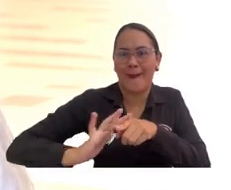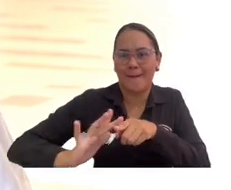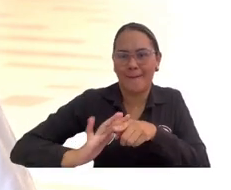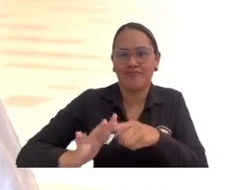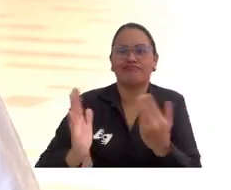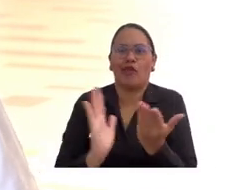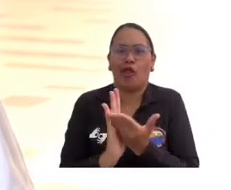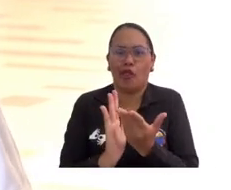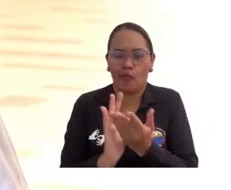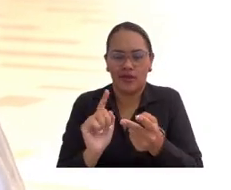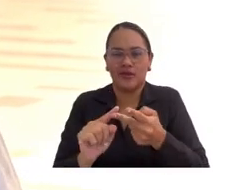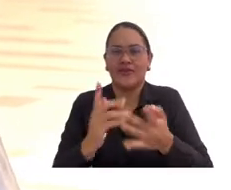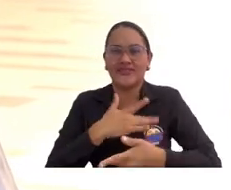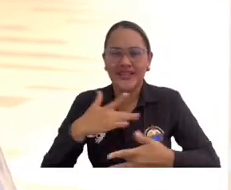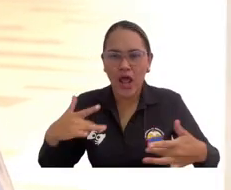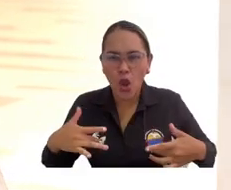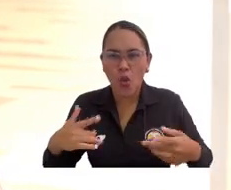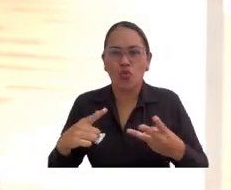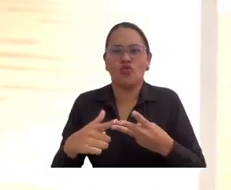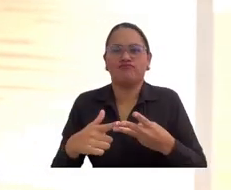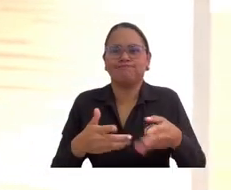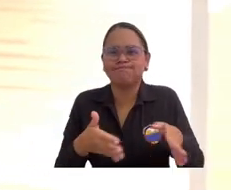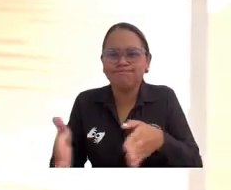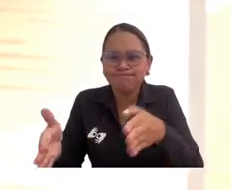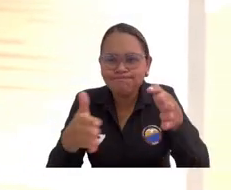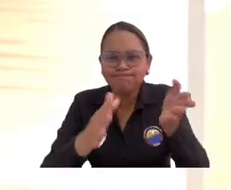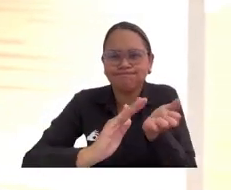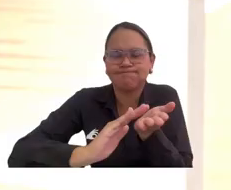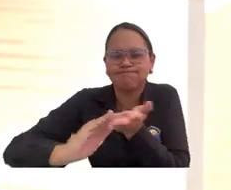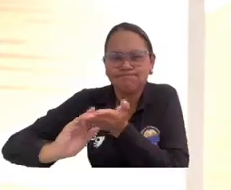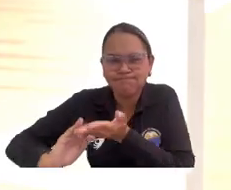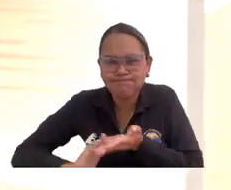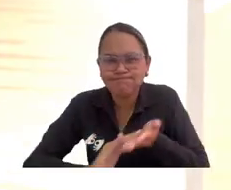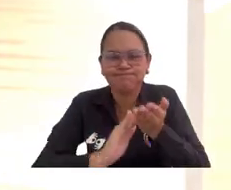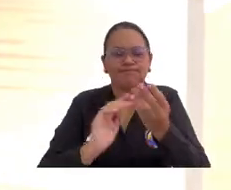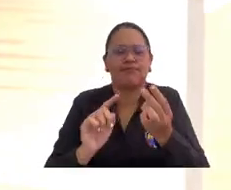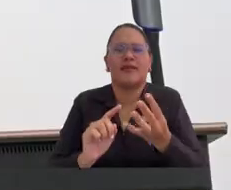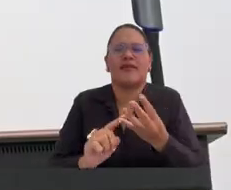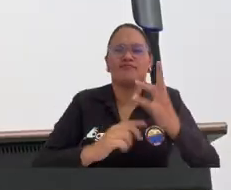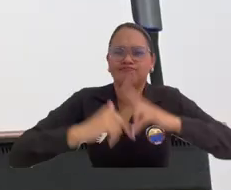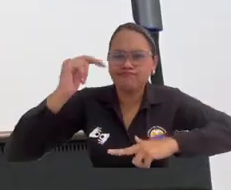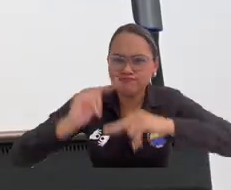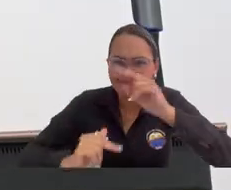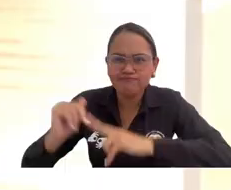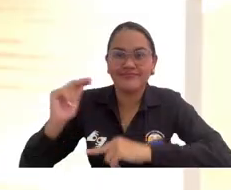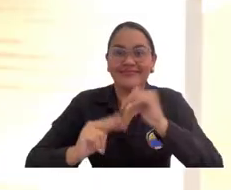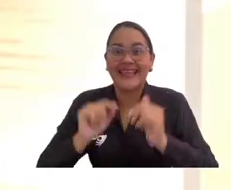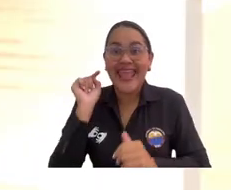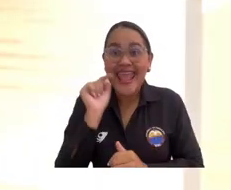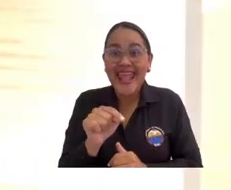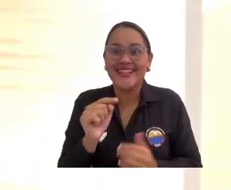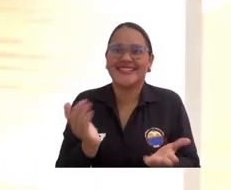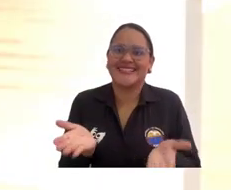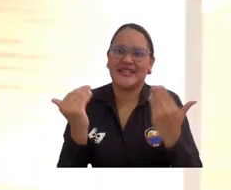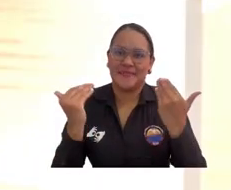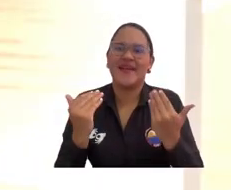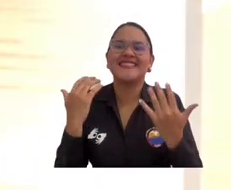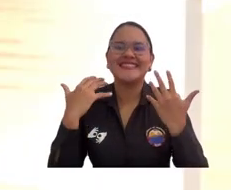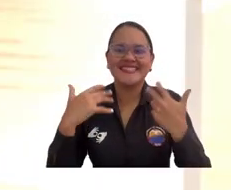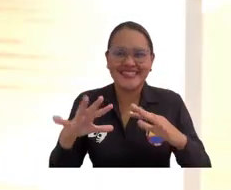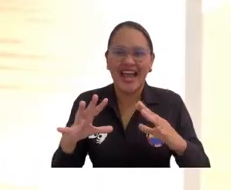estos proyectos en todos los aspectos: educativo, salud, de vía, de infraestructura. Que a partir de hoy